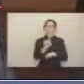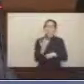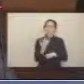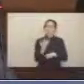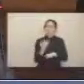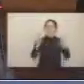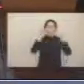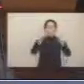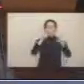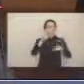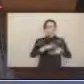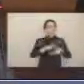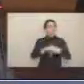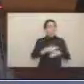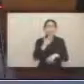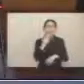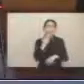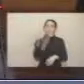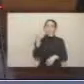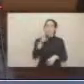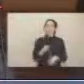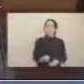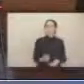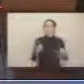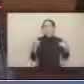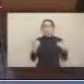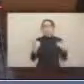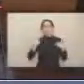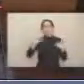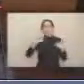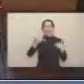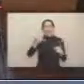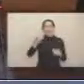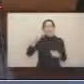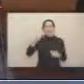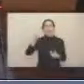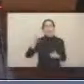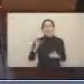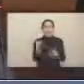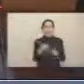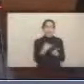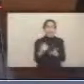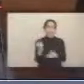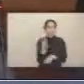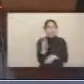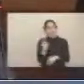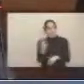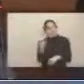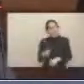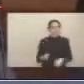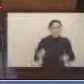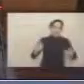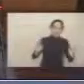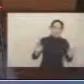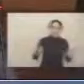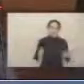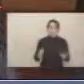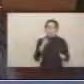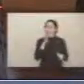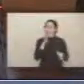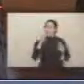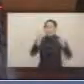de matemáticas, por ejemplo, den geología, ¿no?, que deben ser dos asignaturas muy similares? El planteamiento ahora es que los profesores